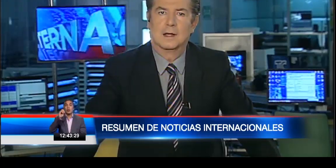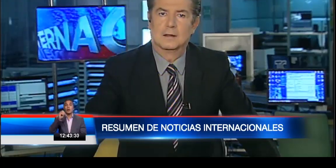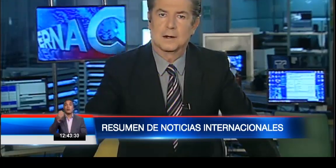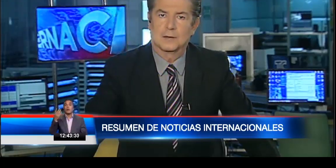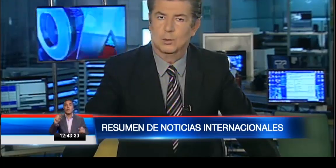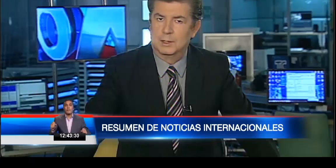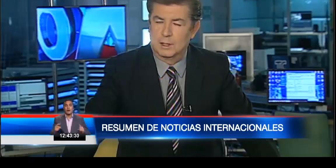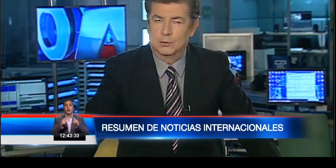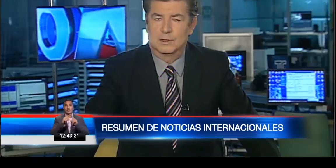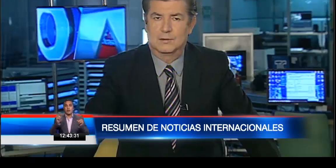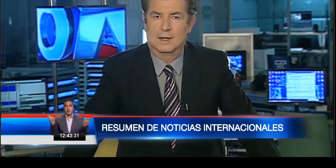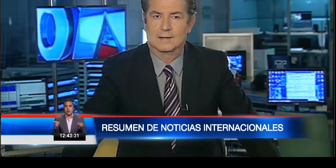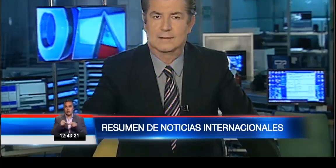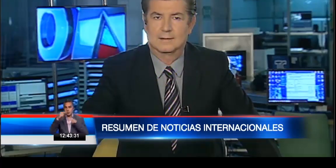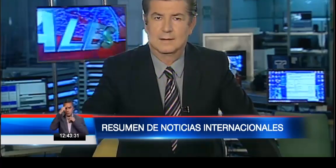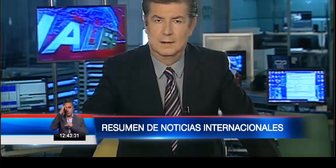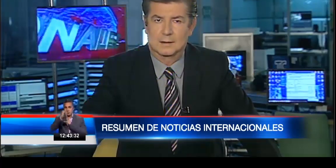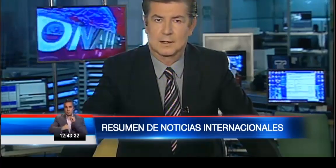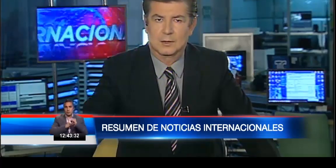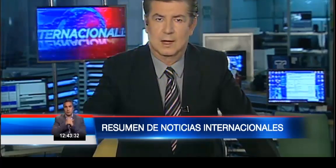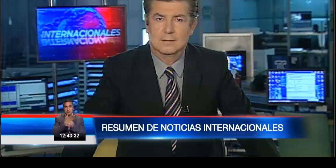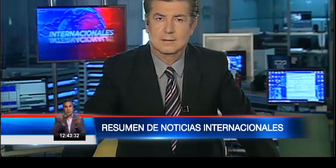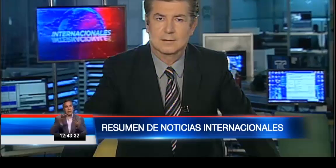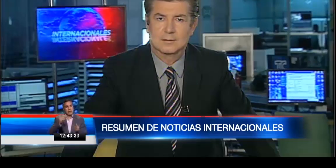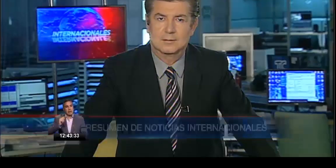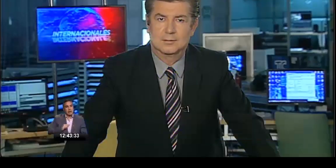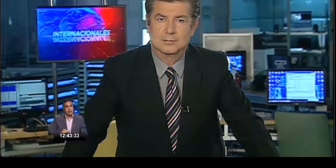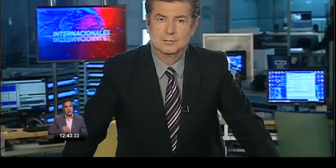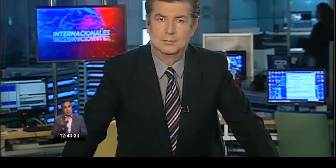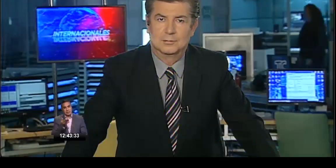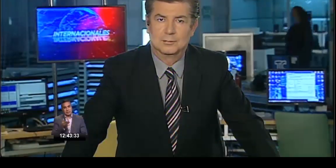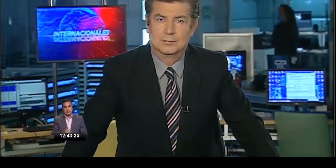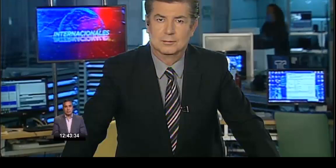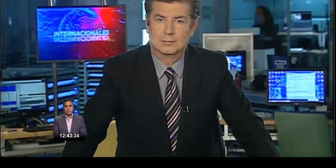en el siguiente resumen de noticias internacionales